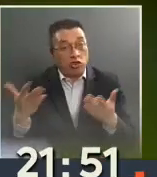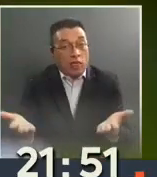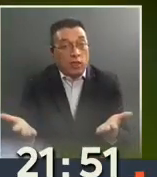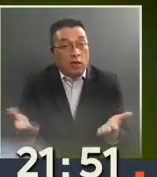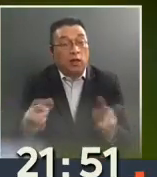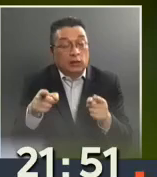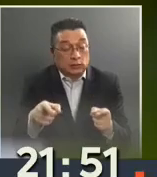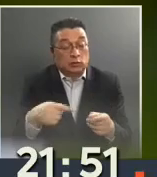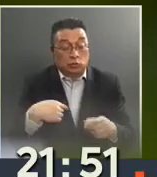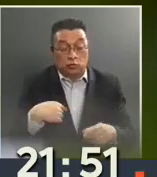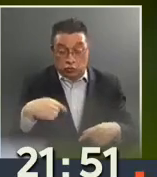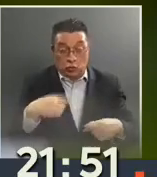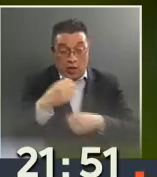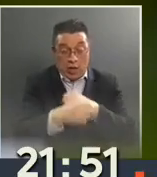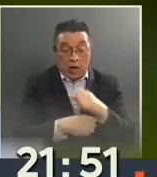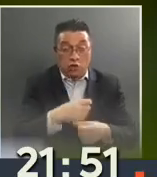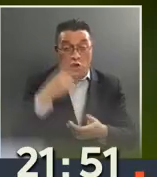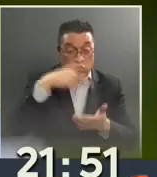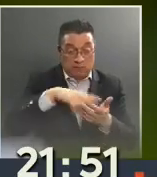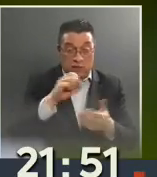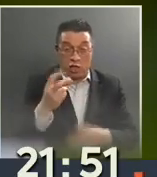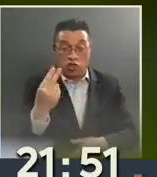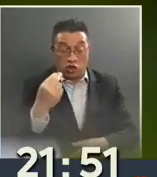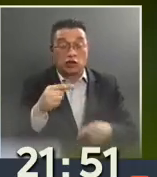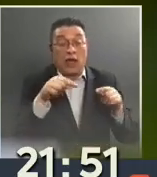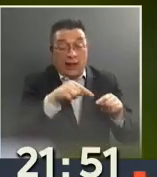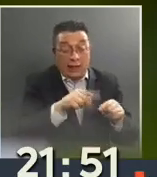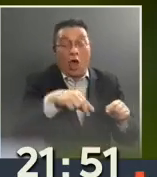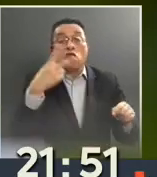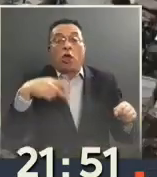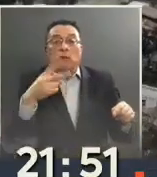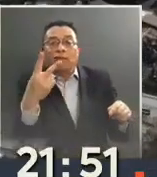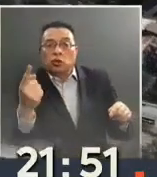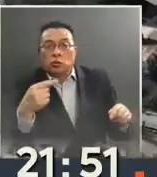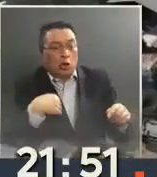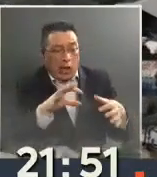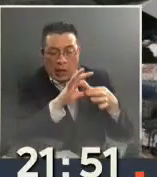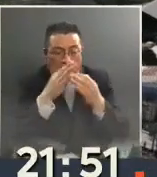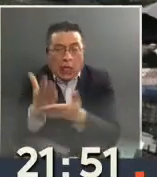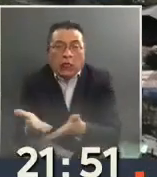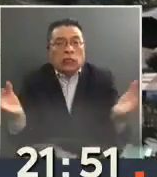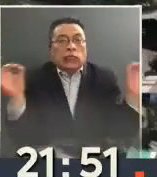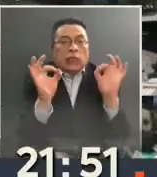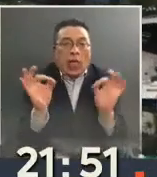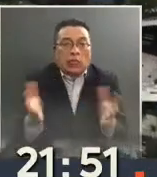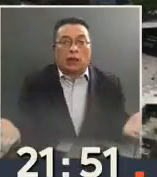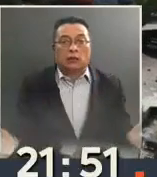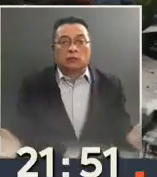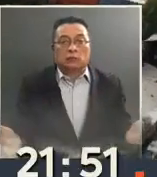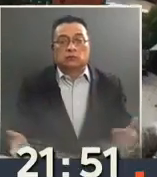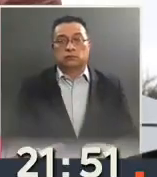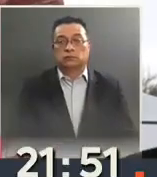año 2012, y estamos al 2021, y eso todavía no ha ocurrido.